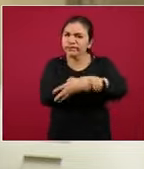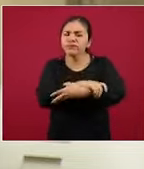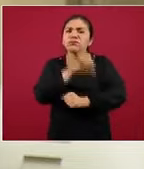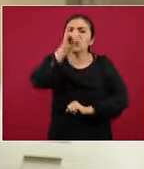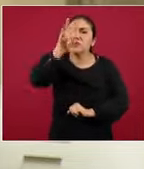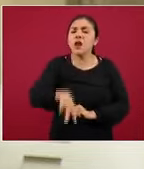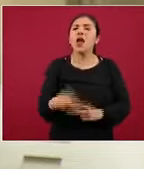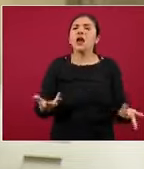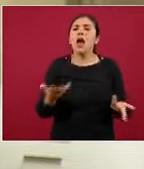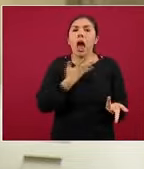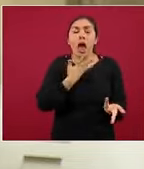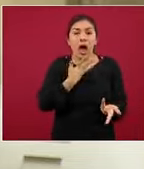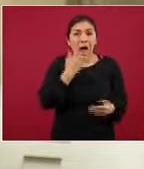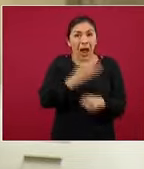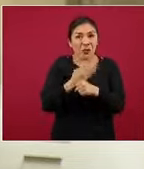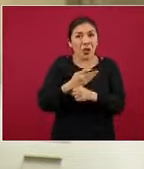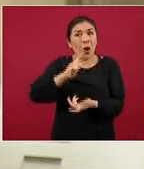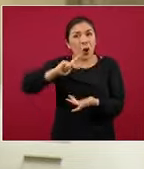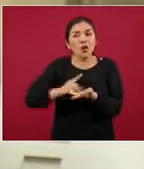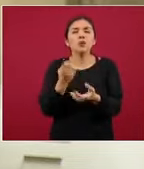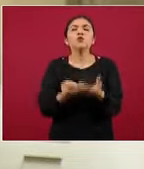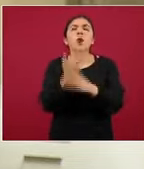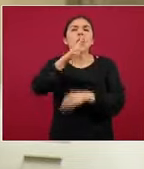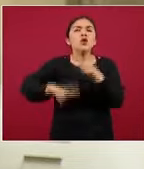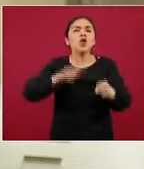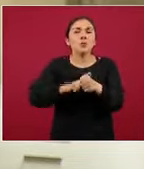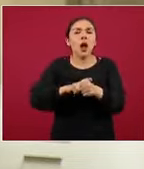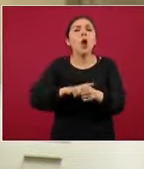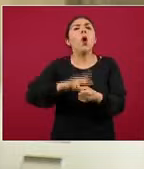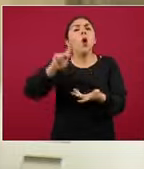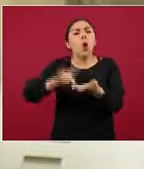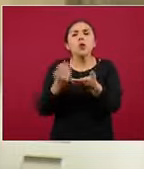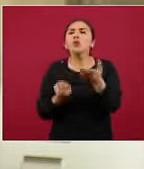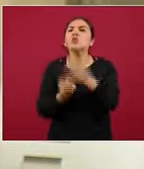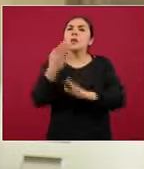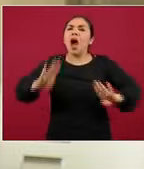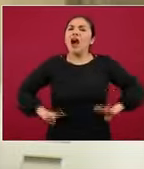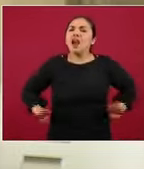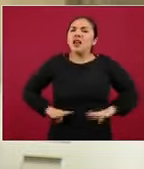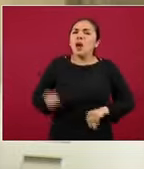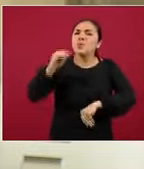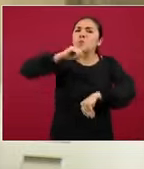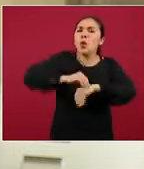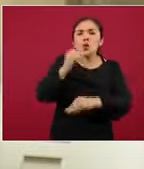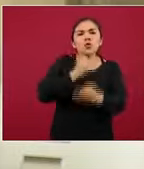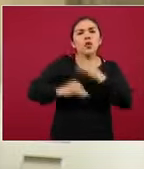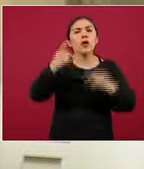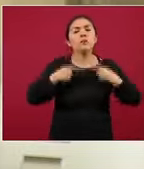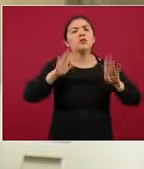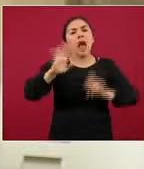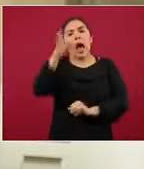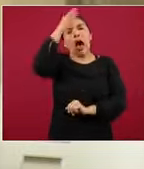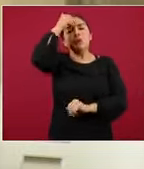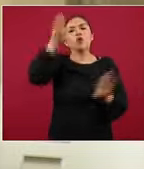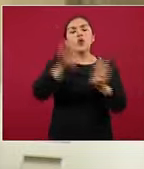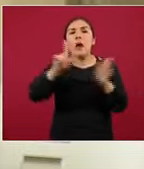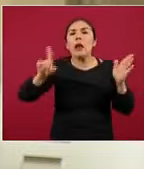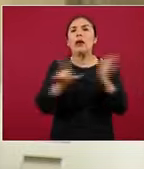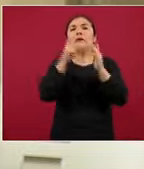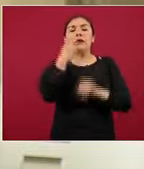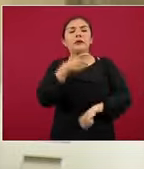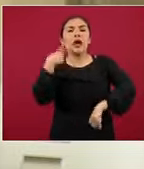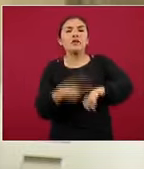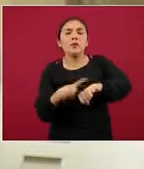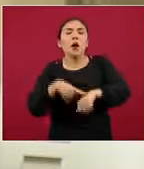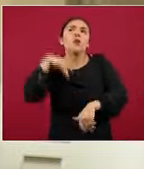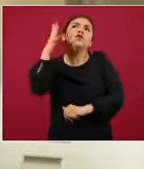que ya tenemos, después de esta nueva normalidad, una nueva conducta, una nueva manera de aprender de esta enfermedad y de las que